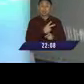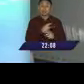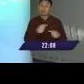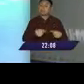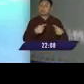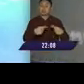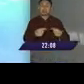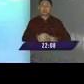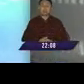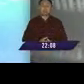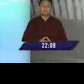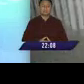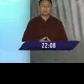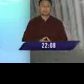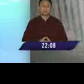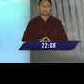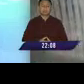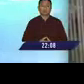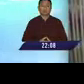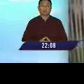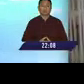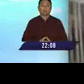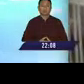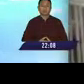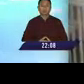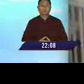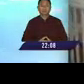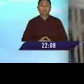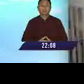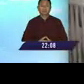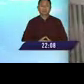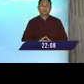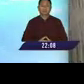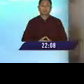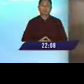más pendiente de sus víctimas. Informó Marilyn Jaramillo.